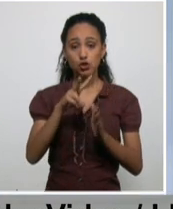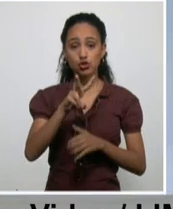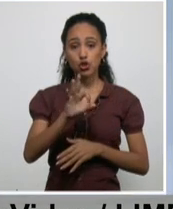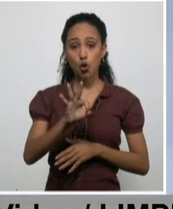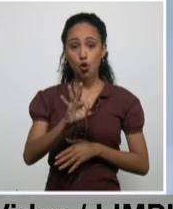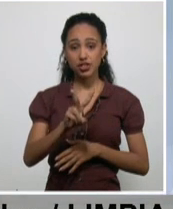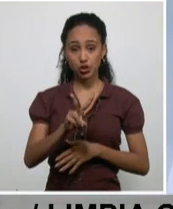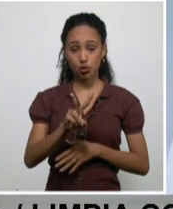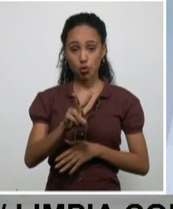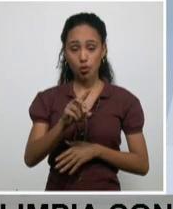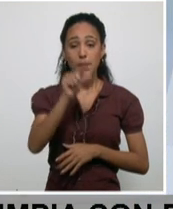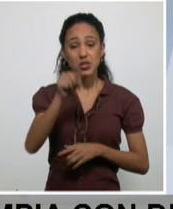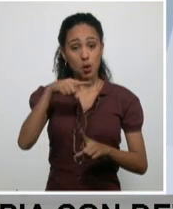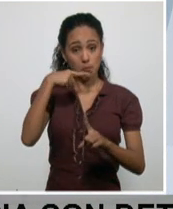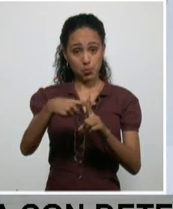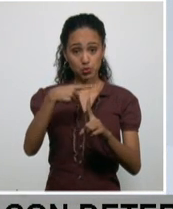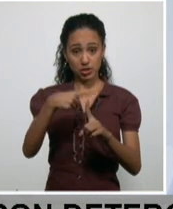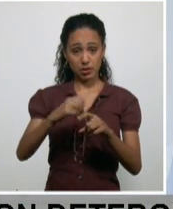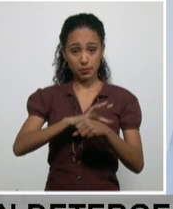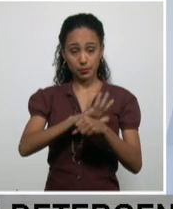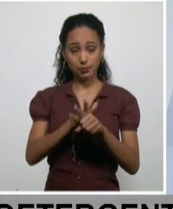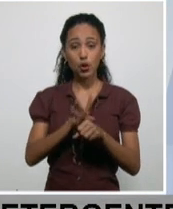979.282 casos confirmados,